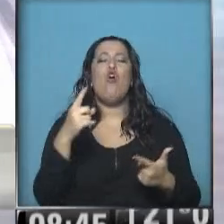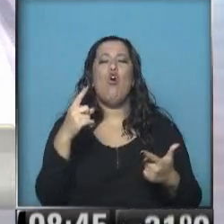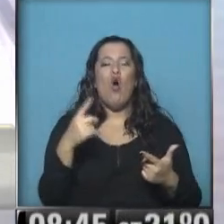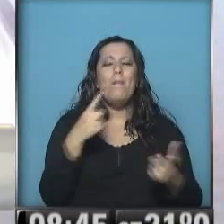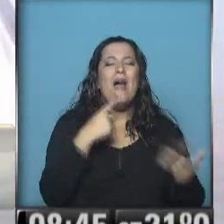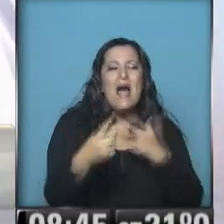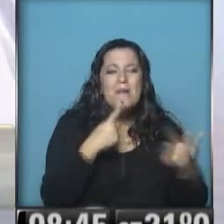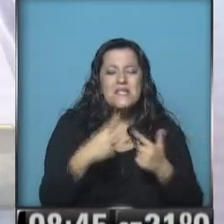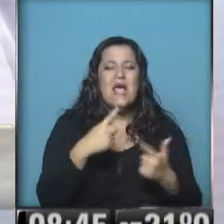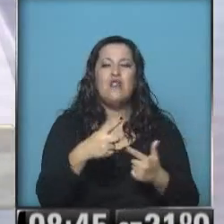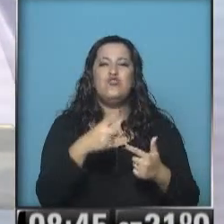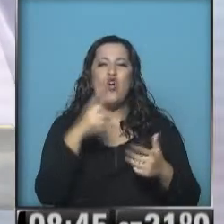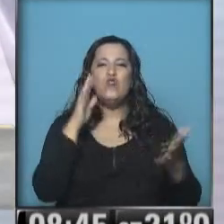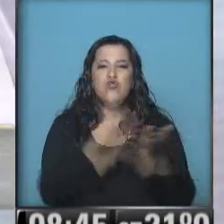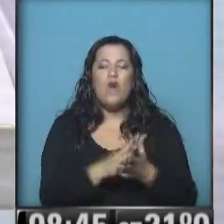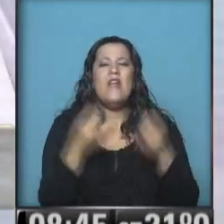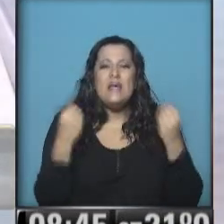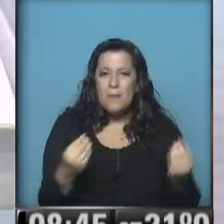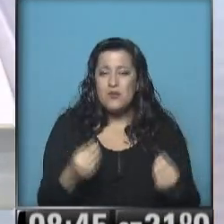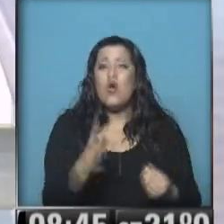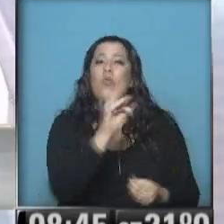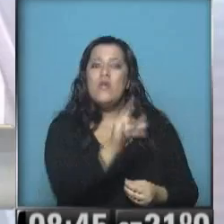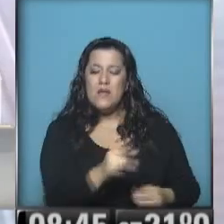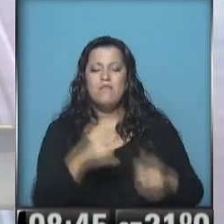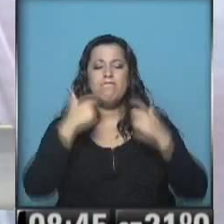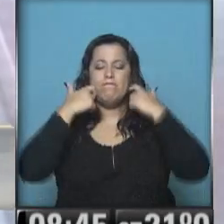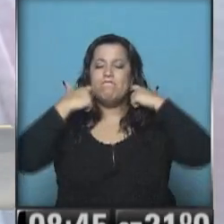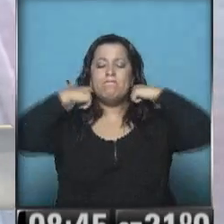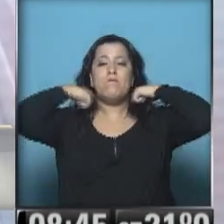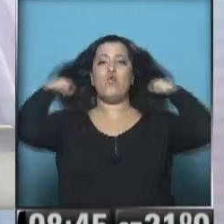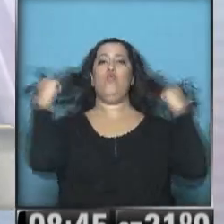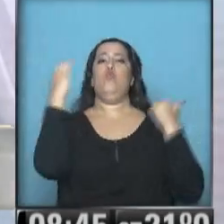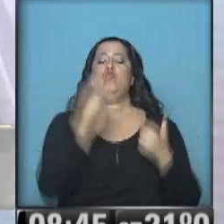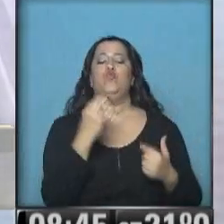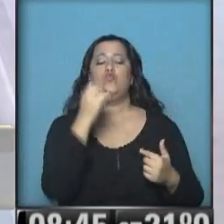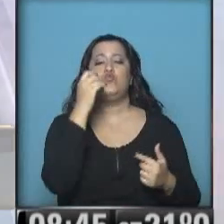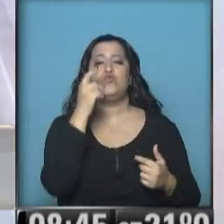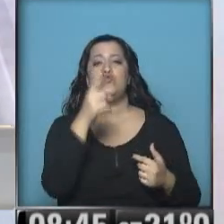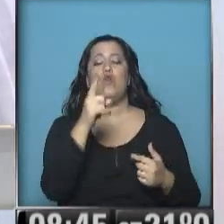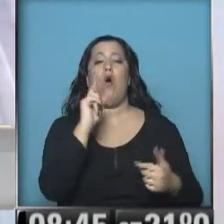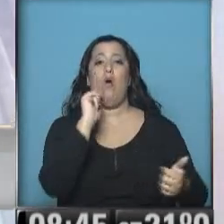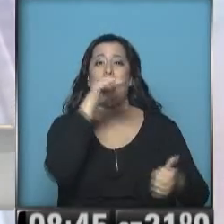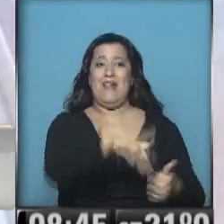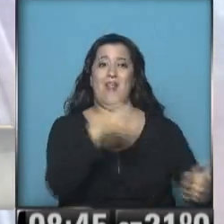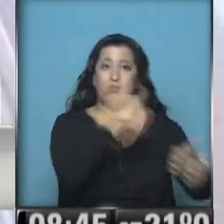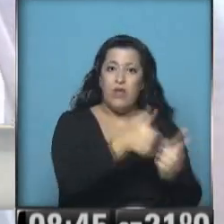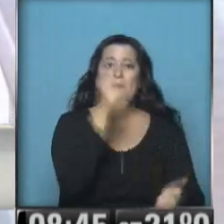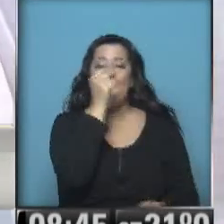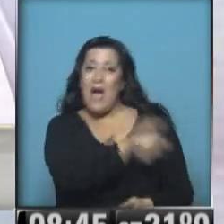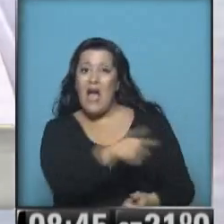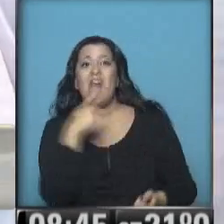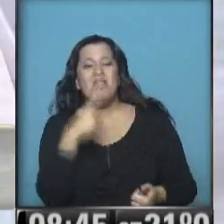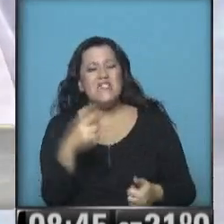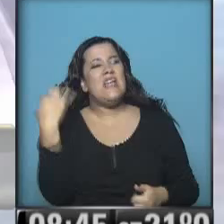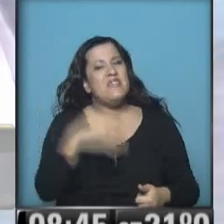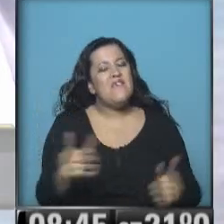criaturas para saber qué sucedió es muy difícil a un papá don han abusado le dijeron que tenía que esperar dos